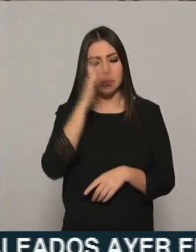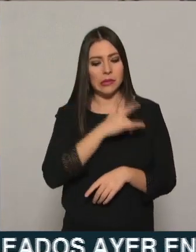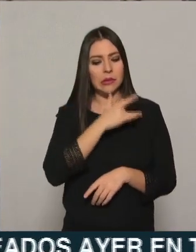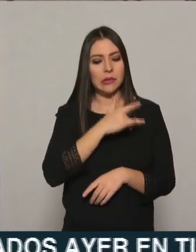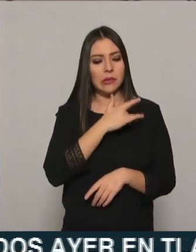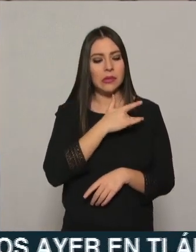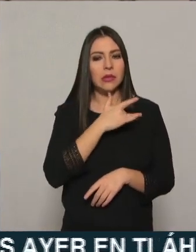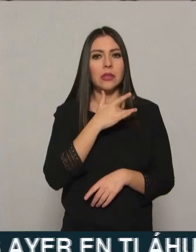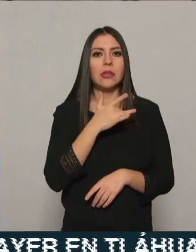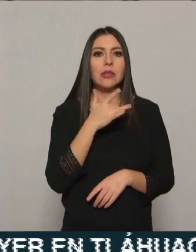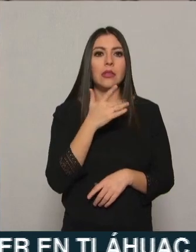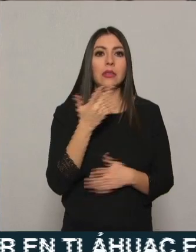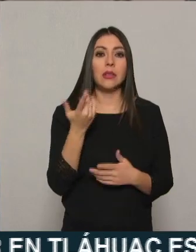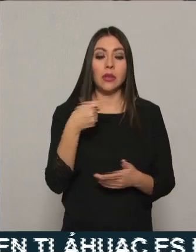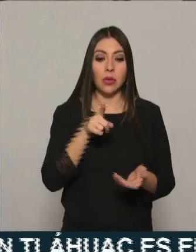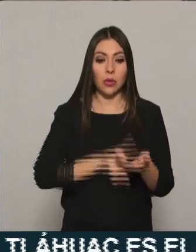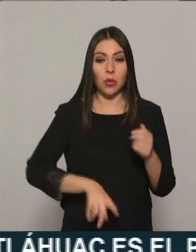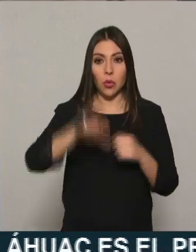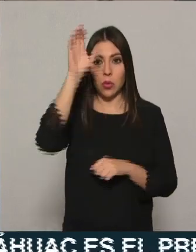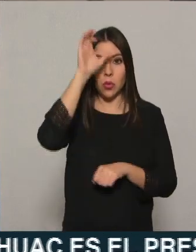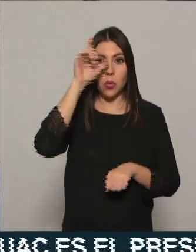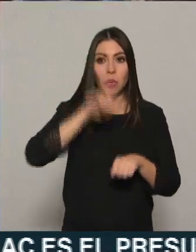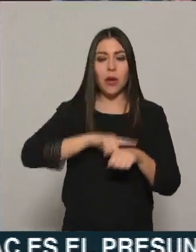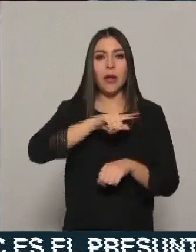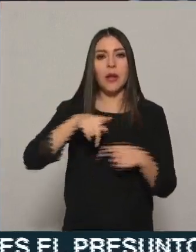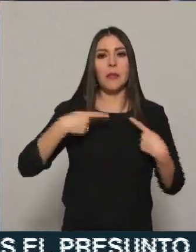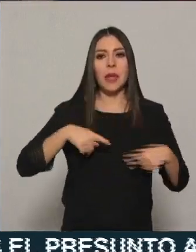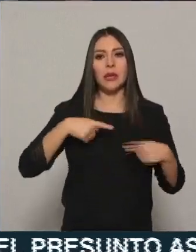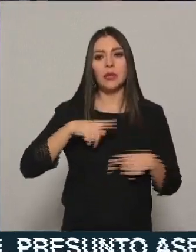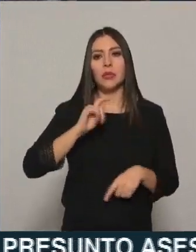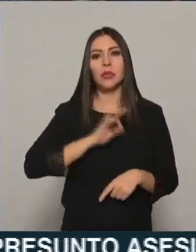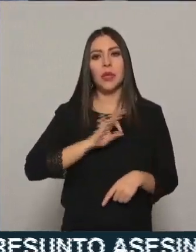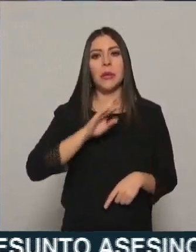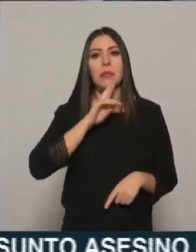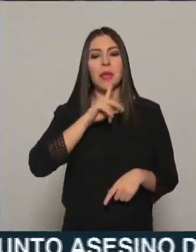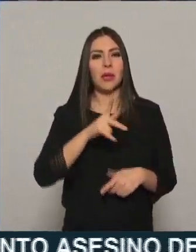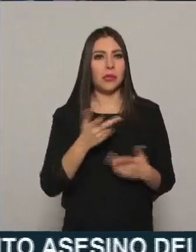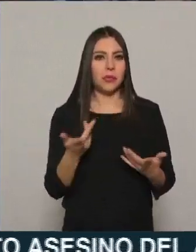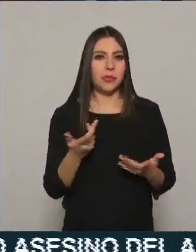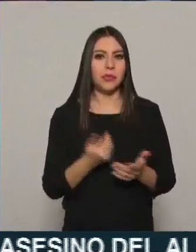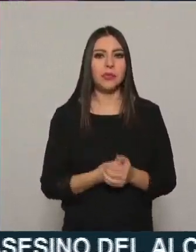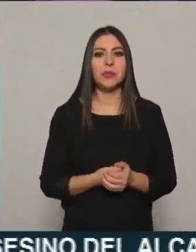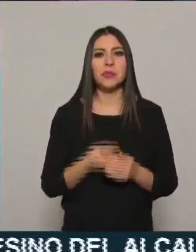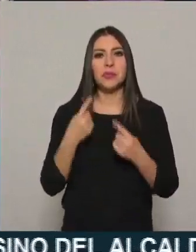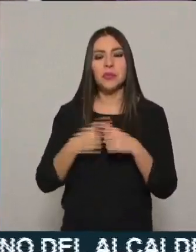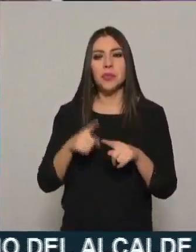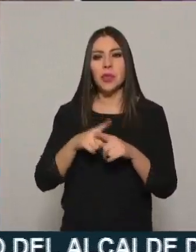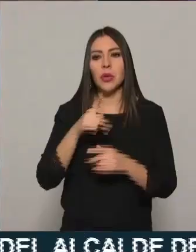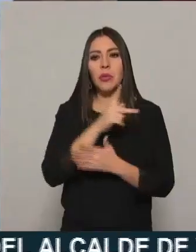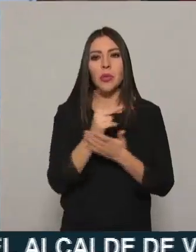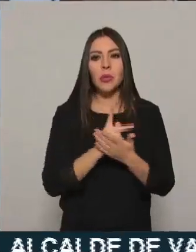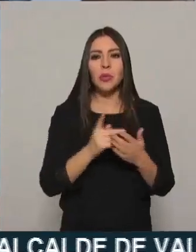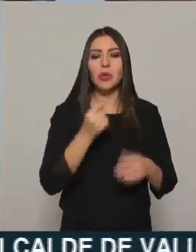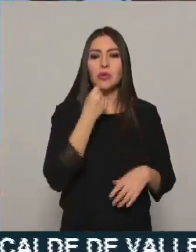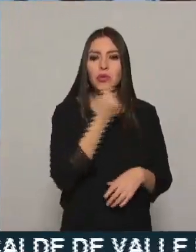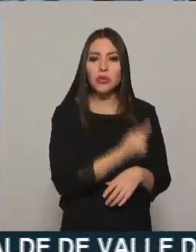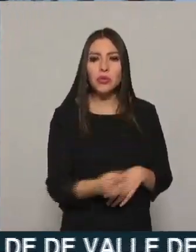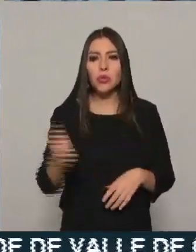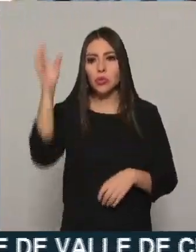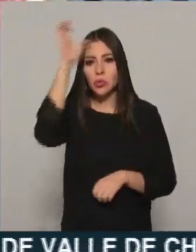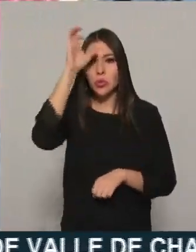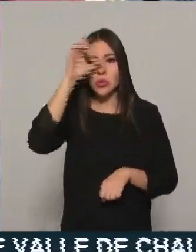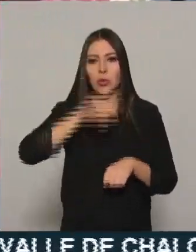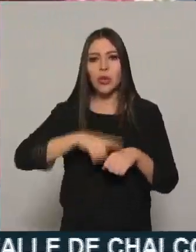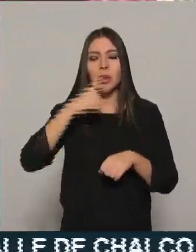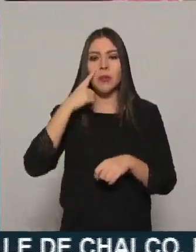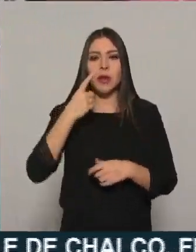cultura pues seríamos mejor ciudadanos, ¿no? Programas culturales e infantiles que revivan la esencia de los valores es